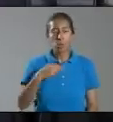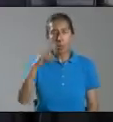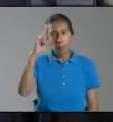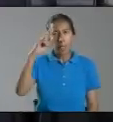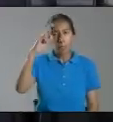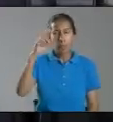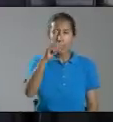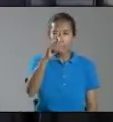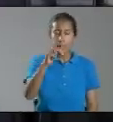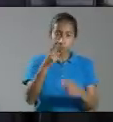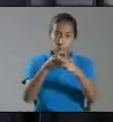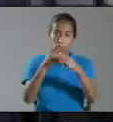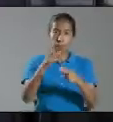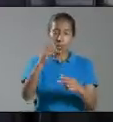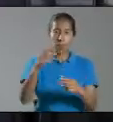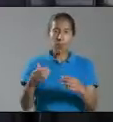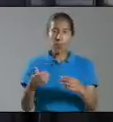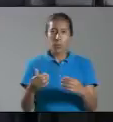de un luchador: